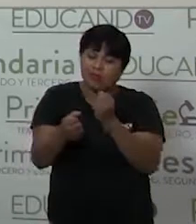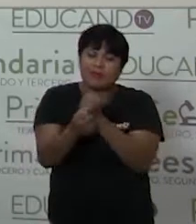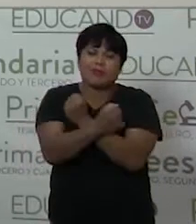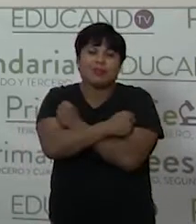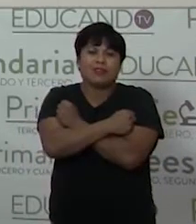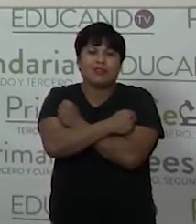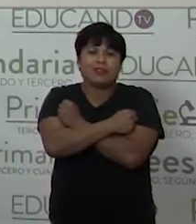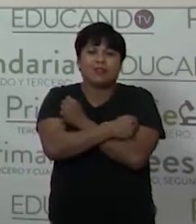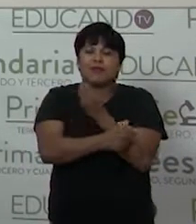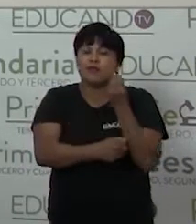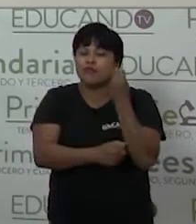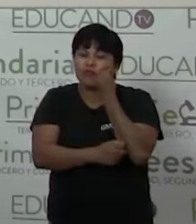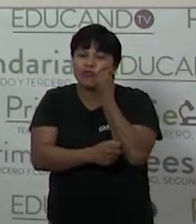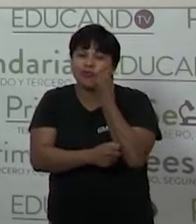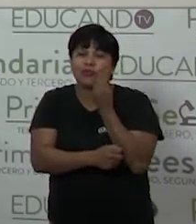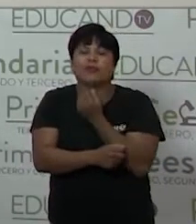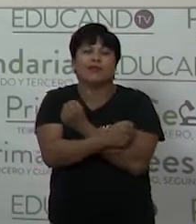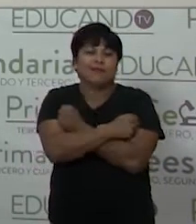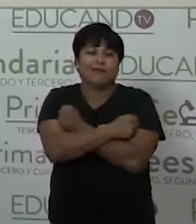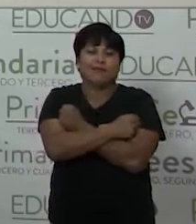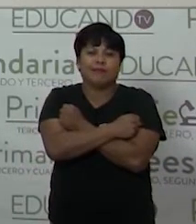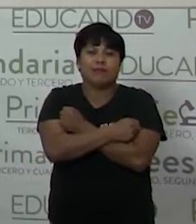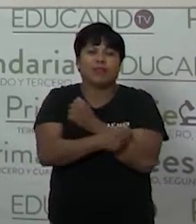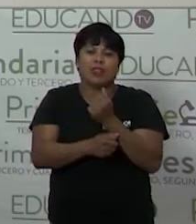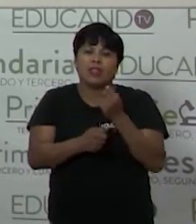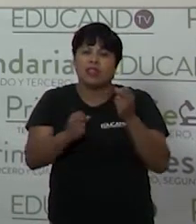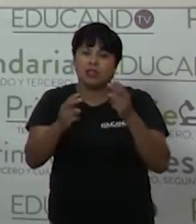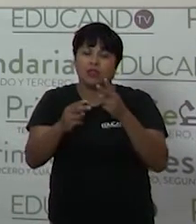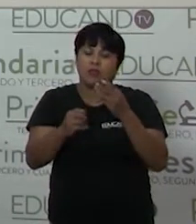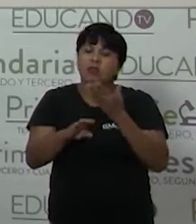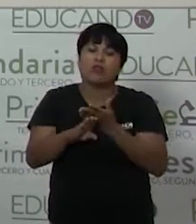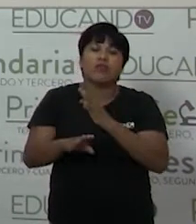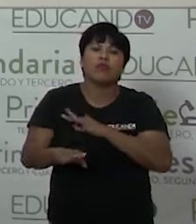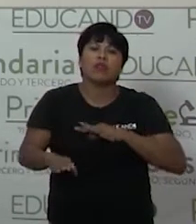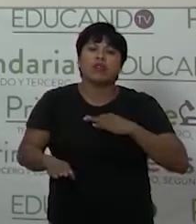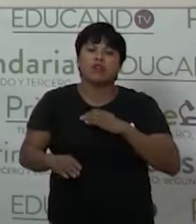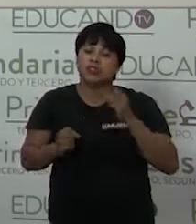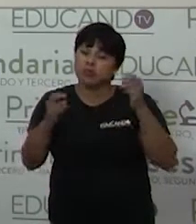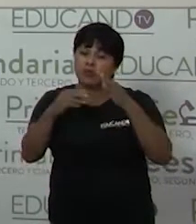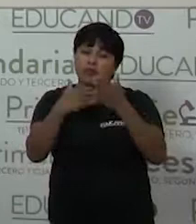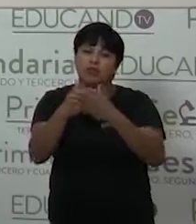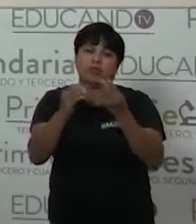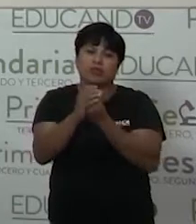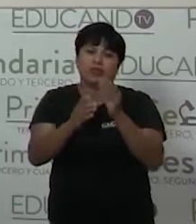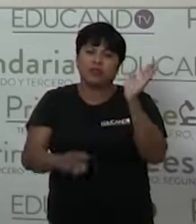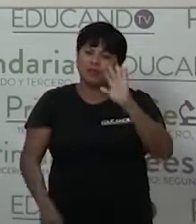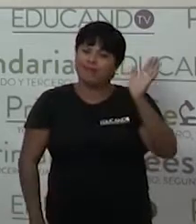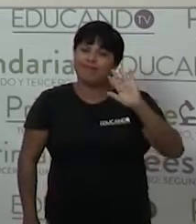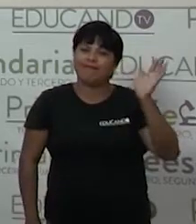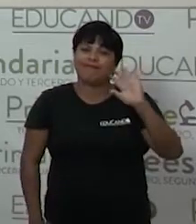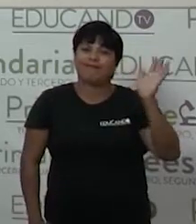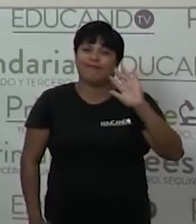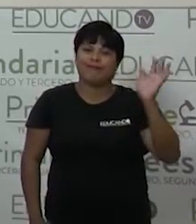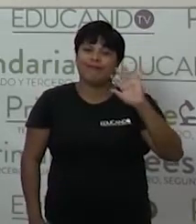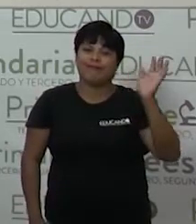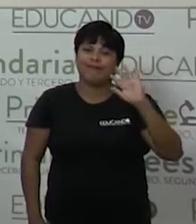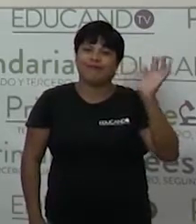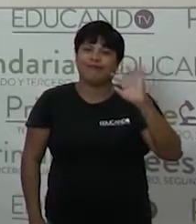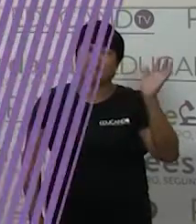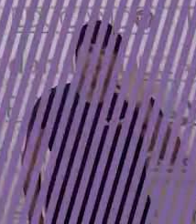como nuestro oso y te deseo que seas muy feliz nos vemos en una siguiente sesión en el canal hasta